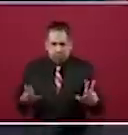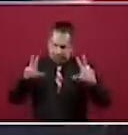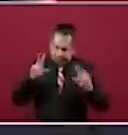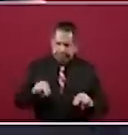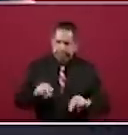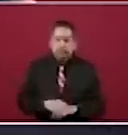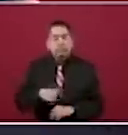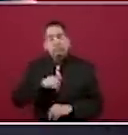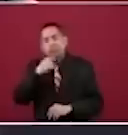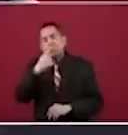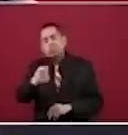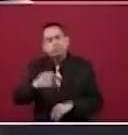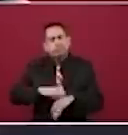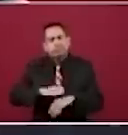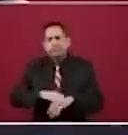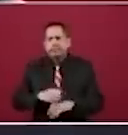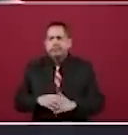yo